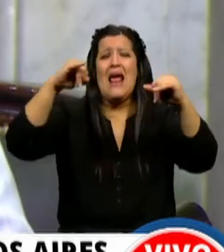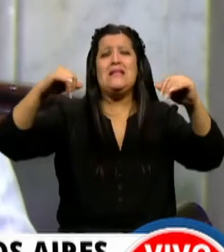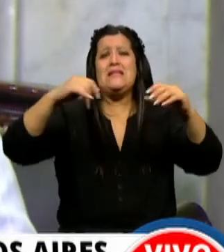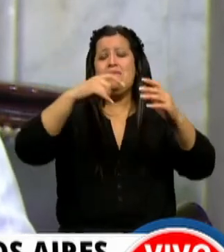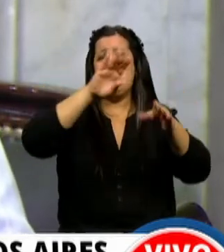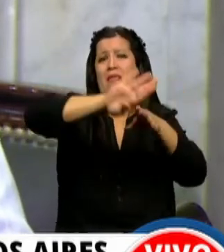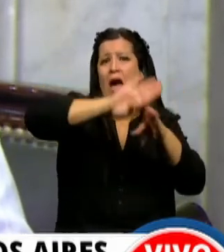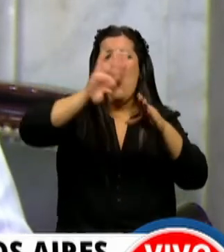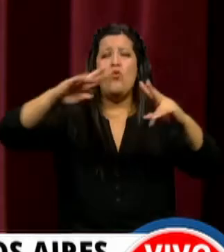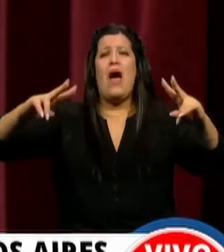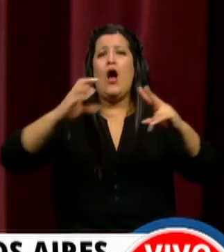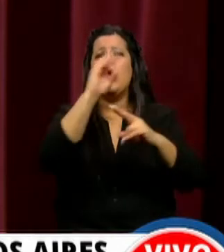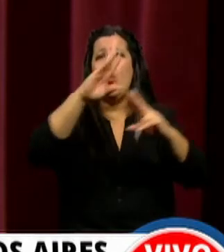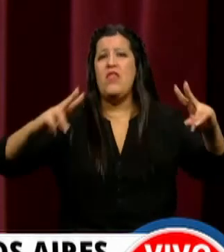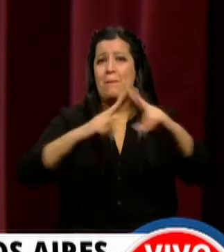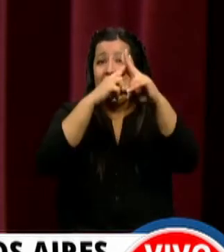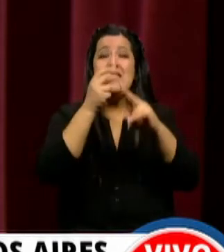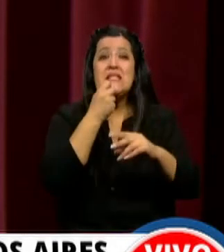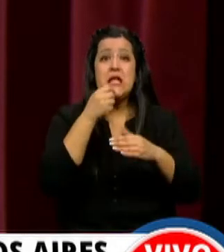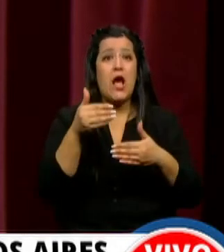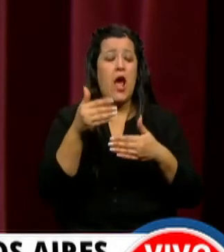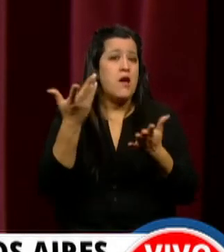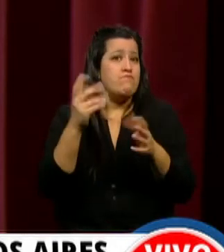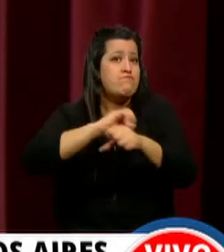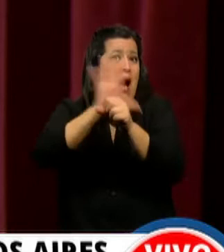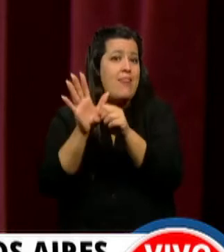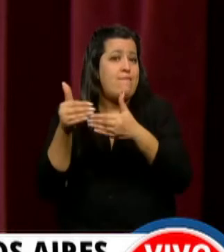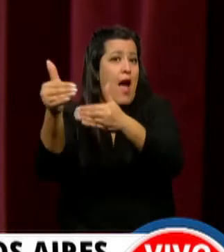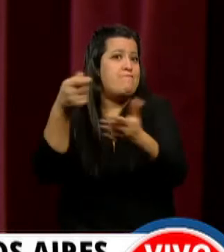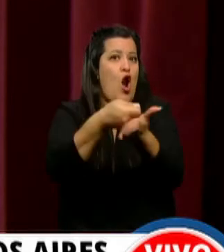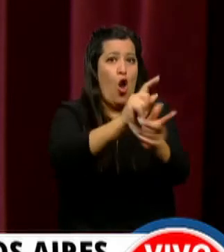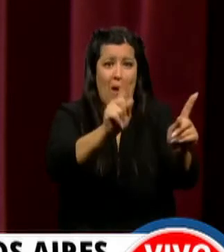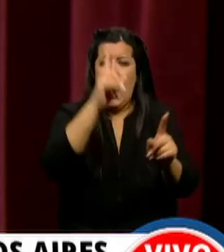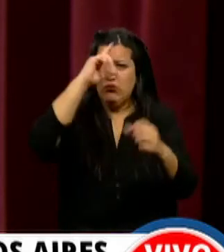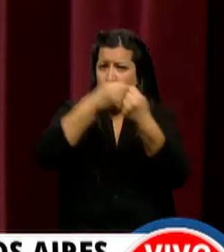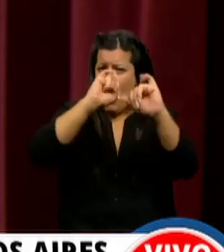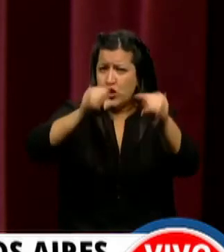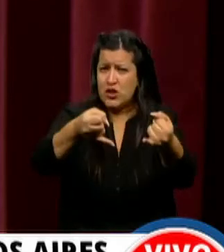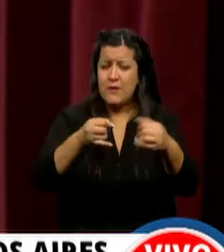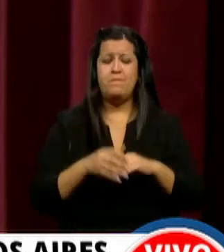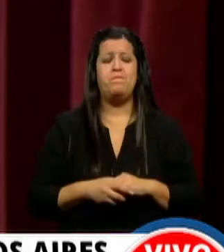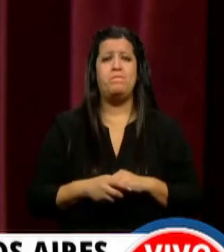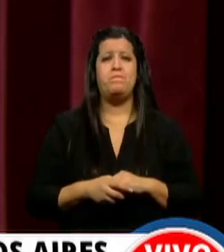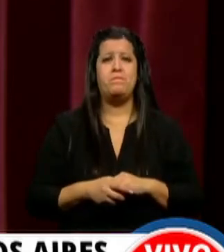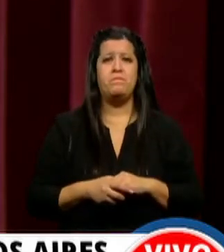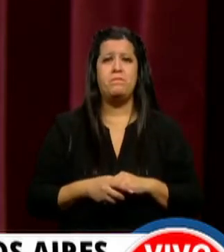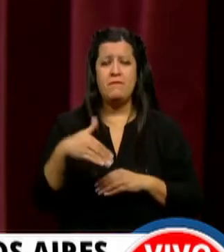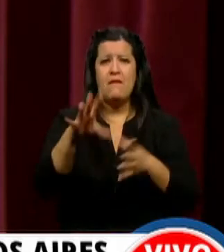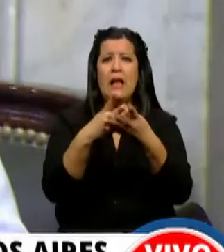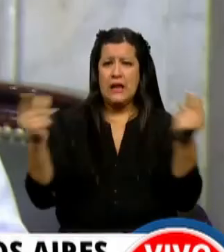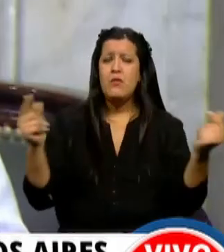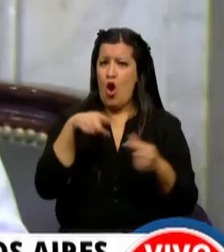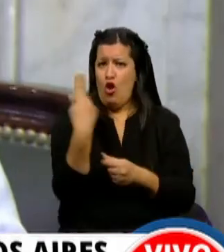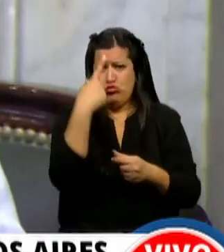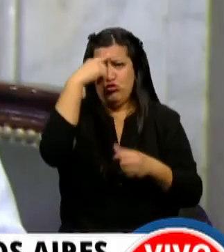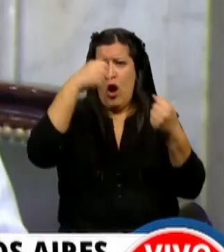París mientras se extienda la emergencia sanitaria. Estamos completamente de acuerdo. Redondee, diputado, por favor. Estamos completamente